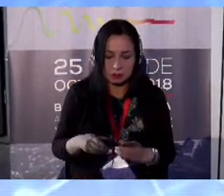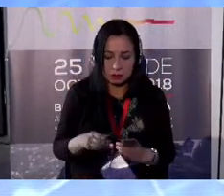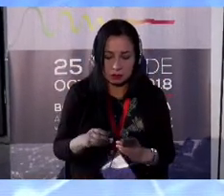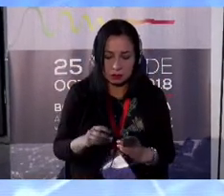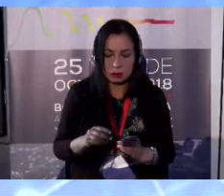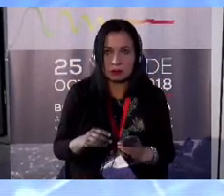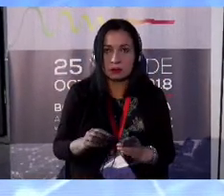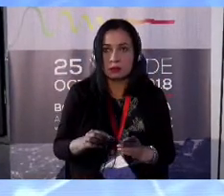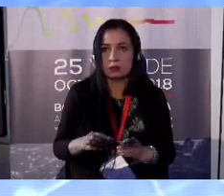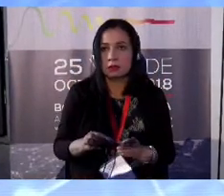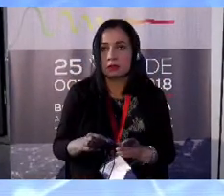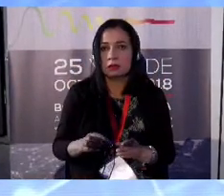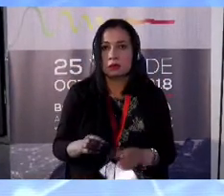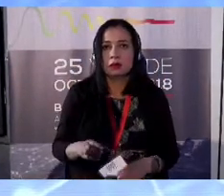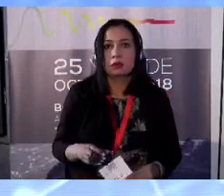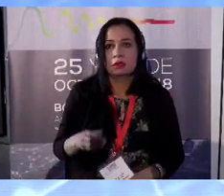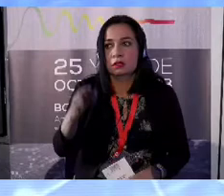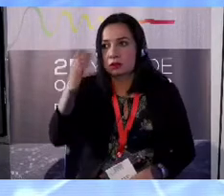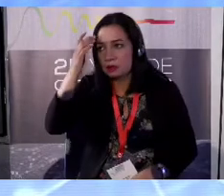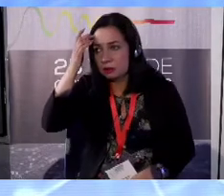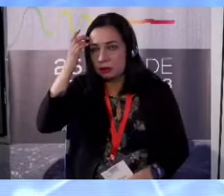evolución de las subastas de espectro,